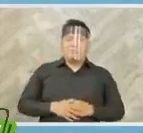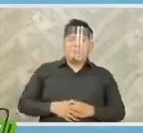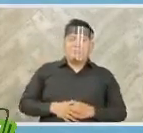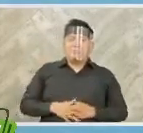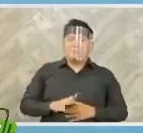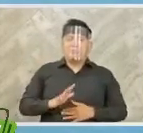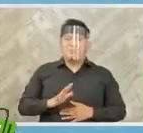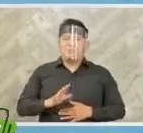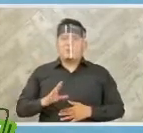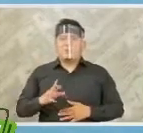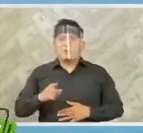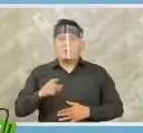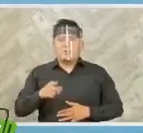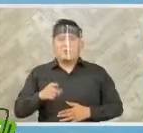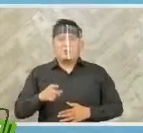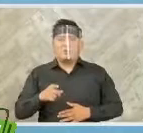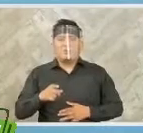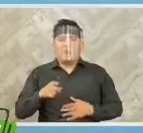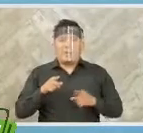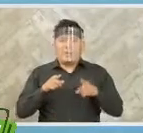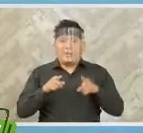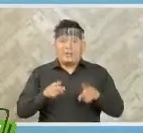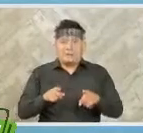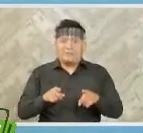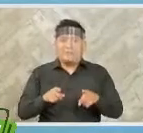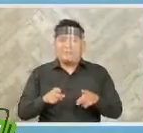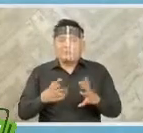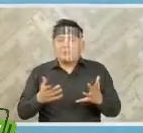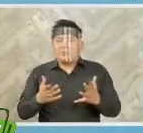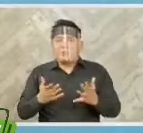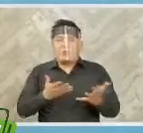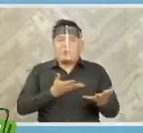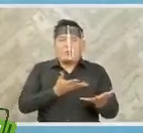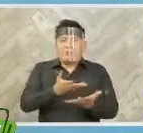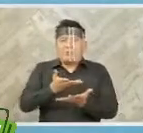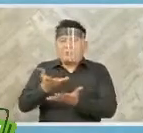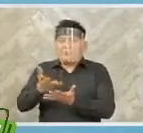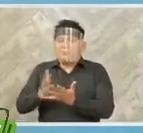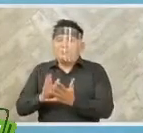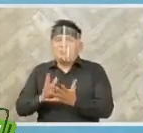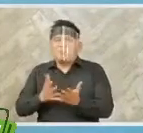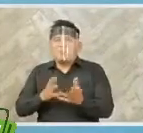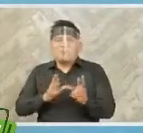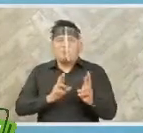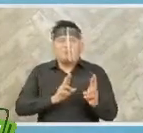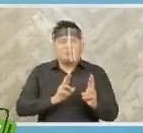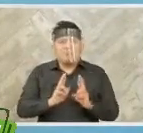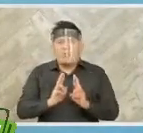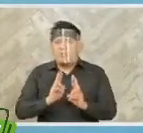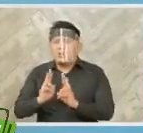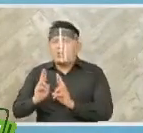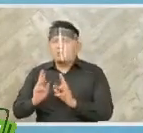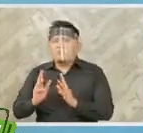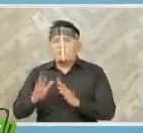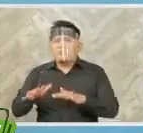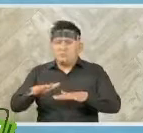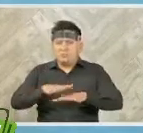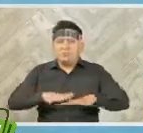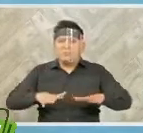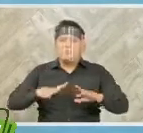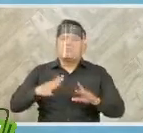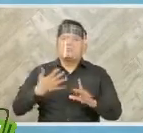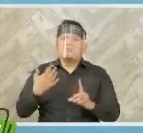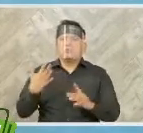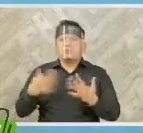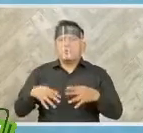donde se gesta la posibilidad del adecuado relacionamiento, pero también donde se generan los hechos de violencia